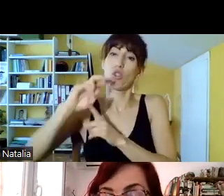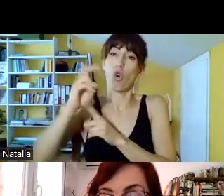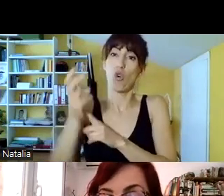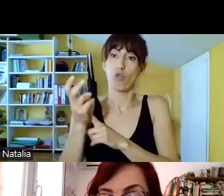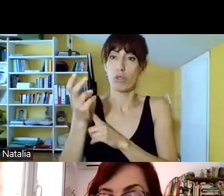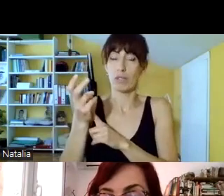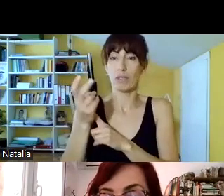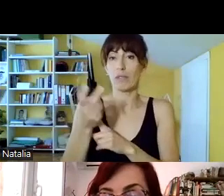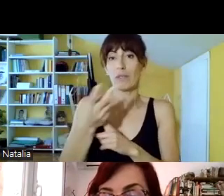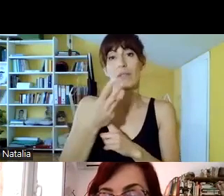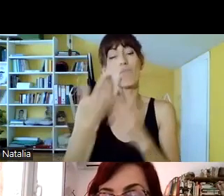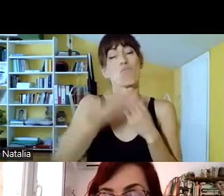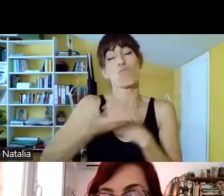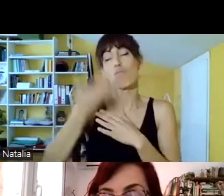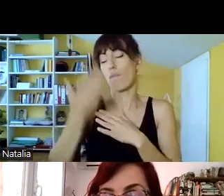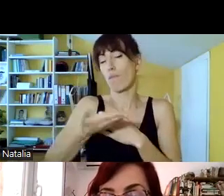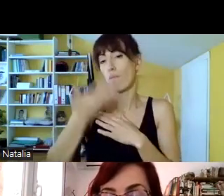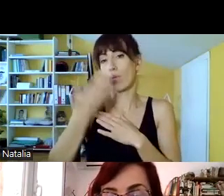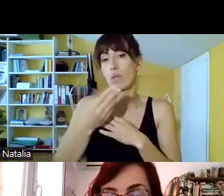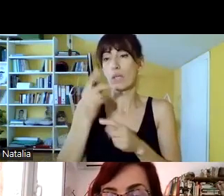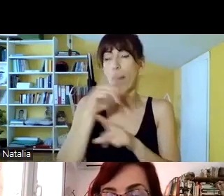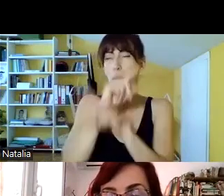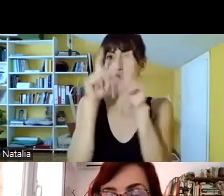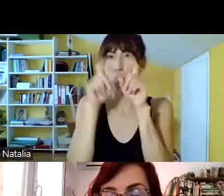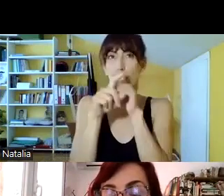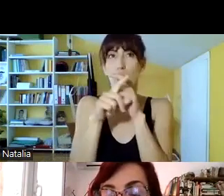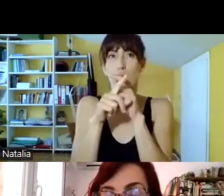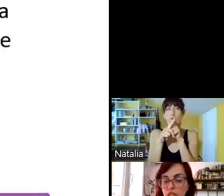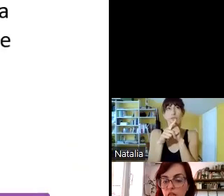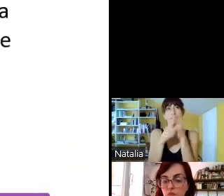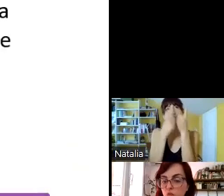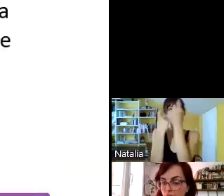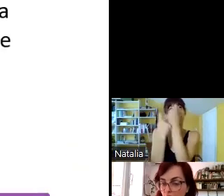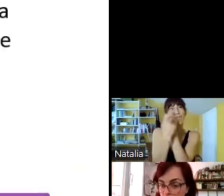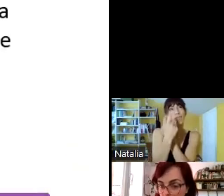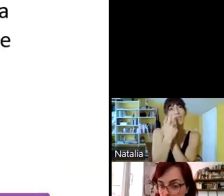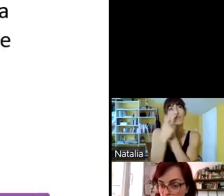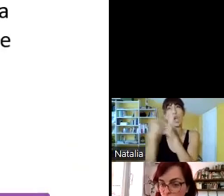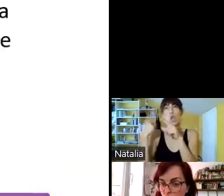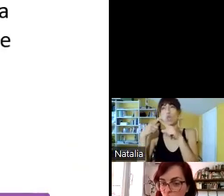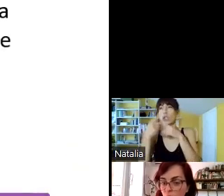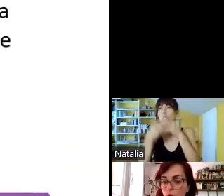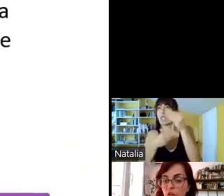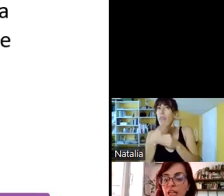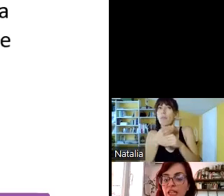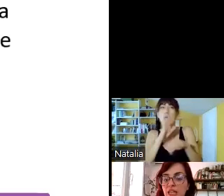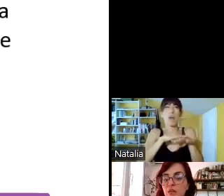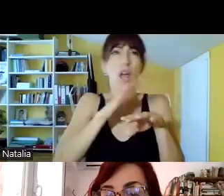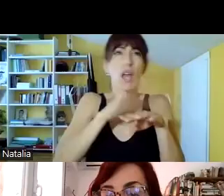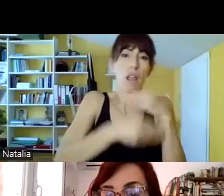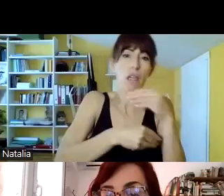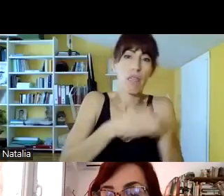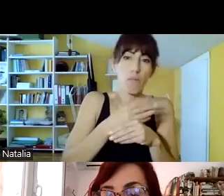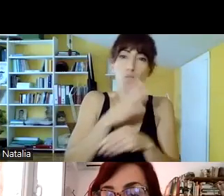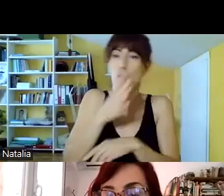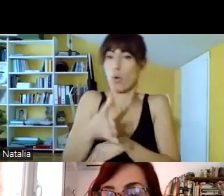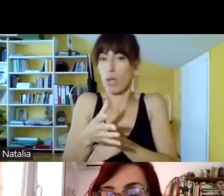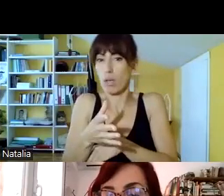muy importante preguntarse las cosas que hacemos, para qué las hacemos, por qué las